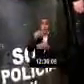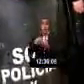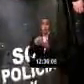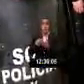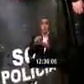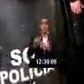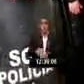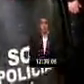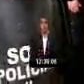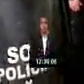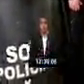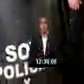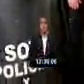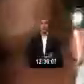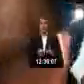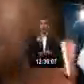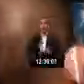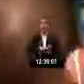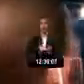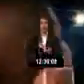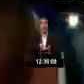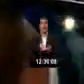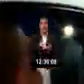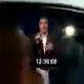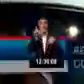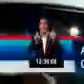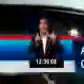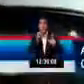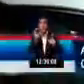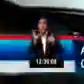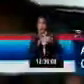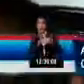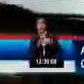El antecedente, contratos en los que el círculo más cercano del